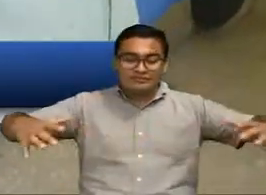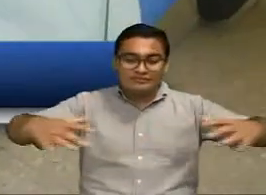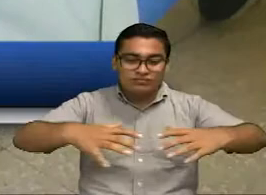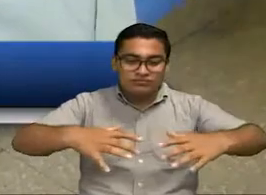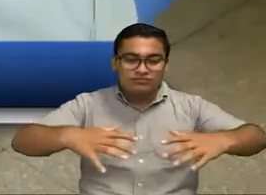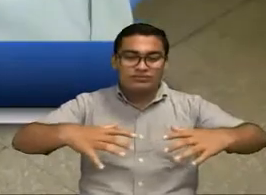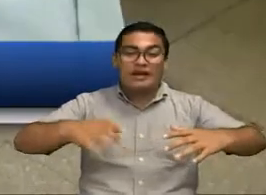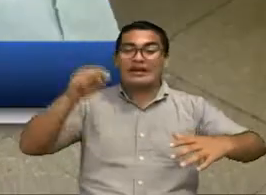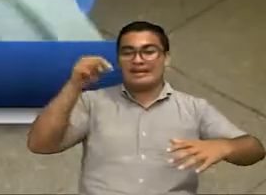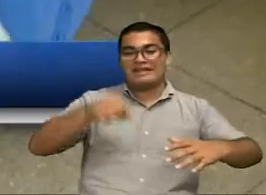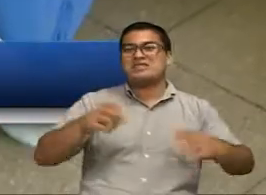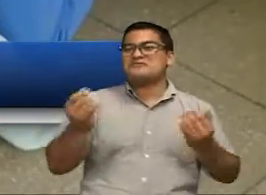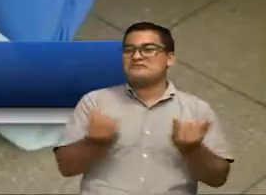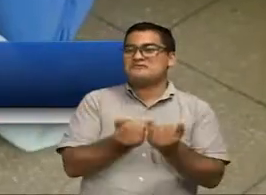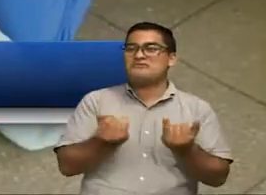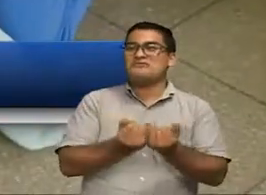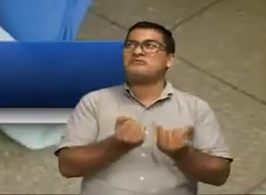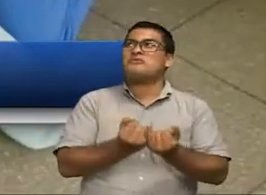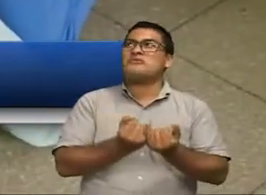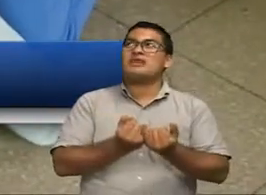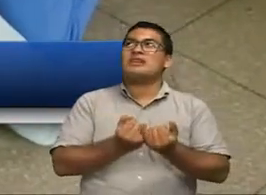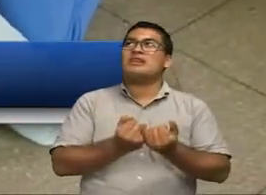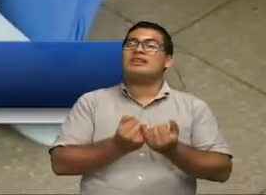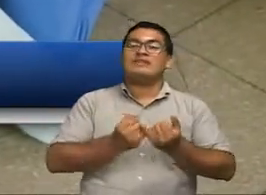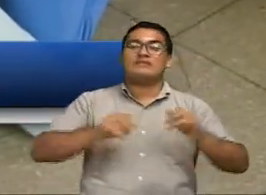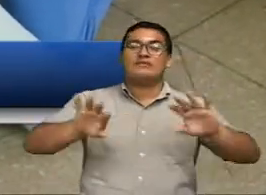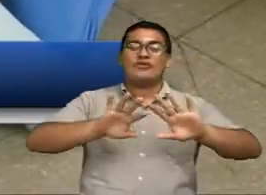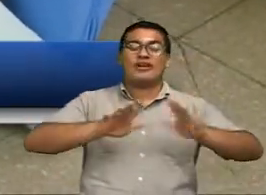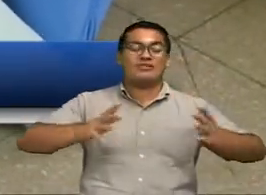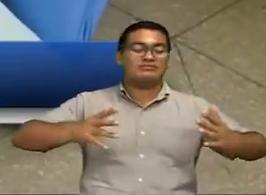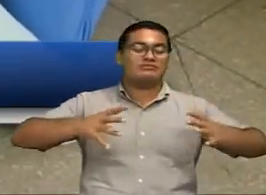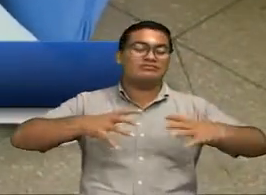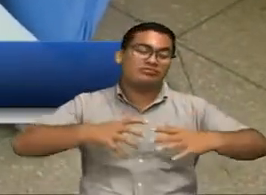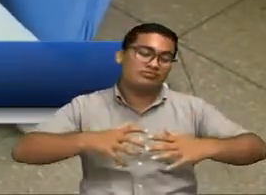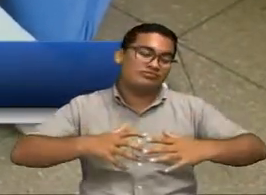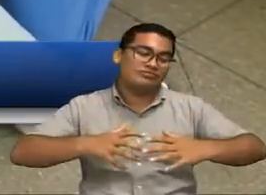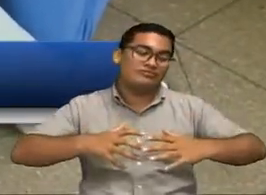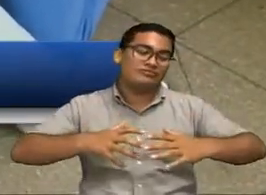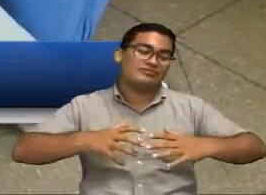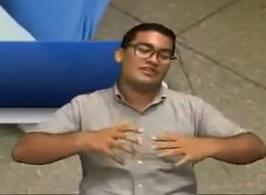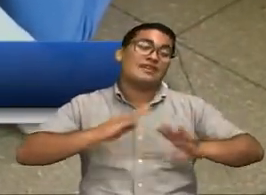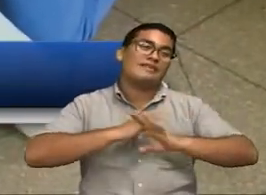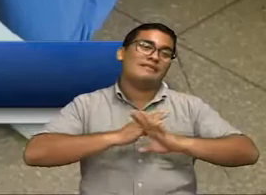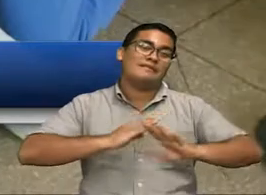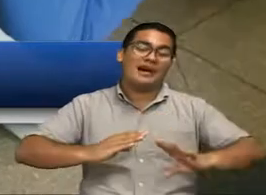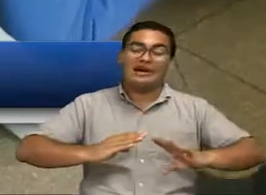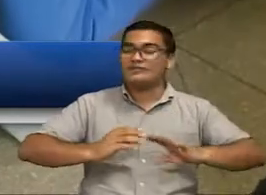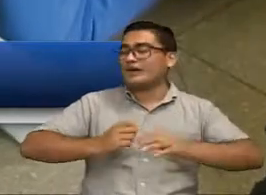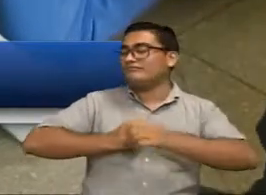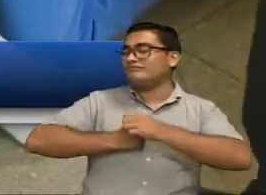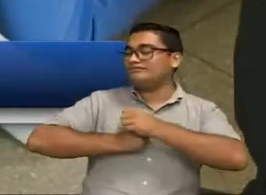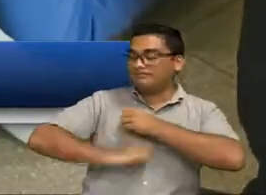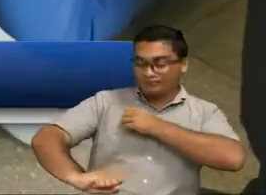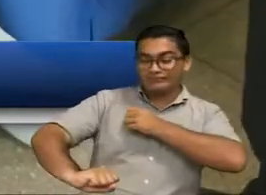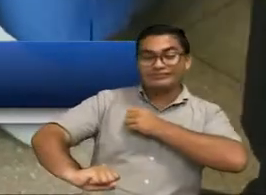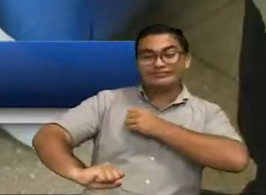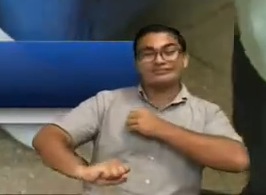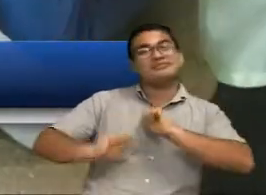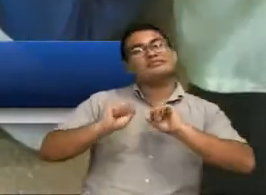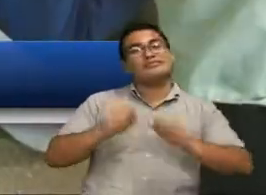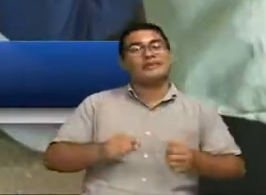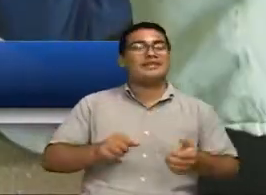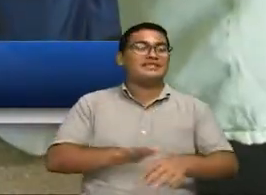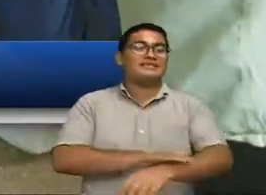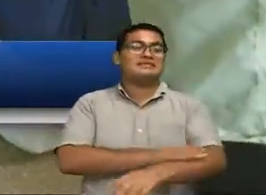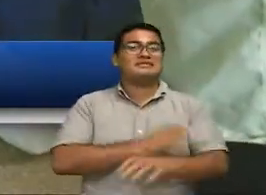les da una sensación de relajación a las pacientes, y eso porque ya lo hemos comprobado, nosotros nos acotamos sobre la pelota y se siente